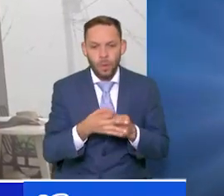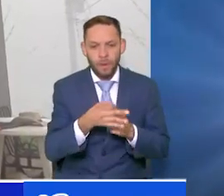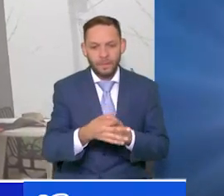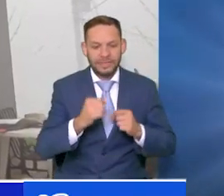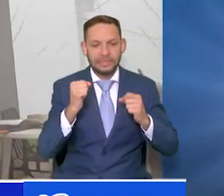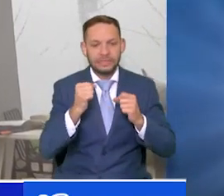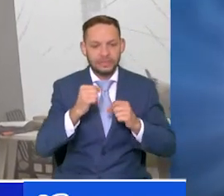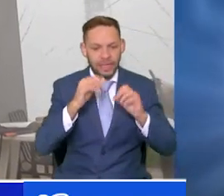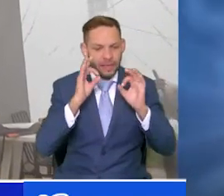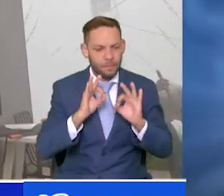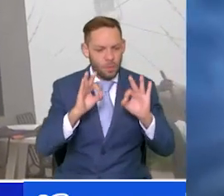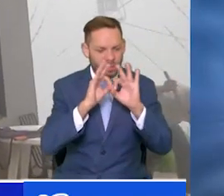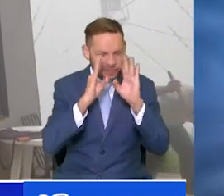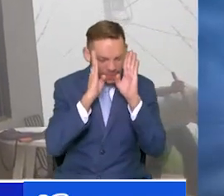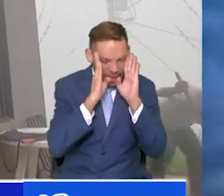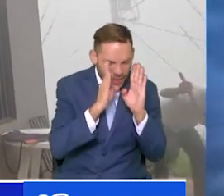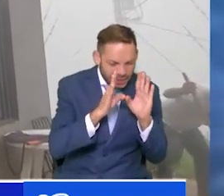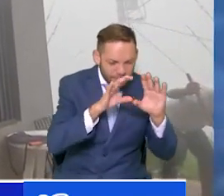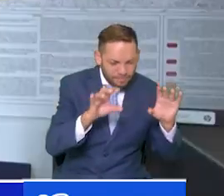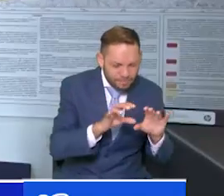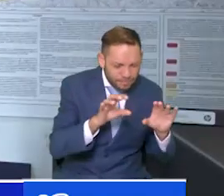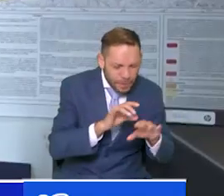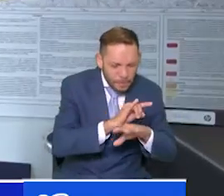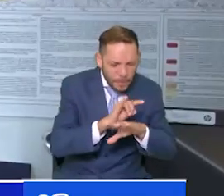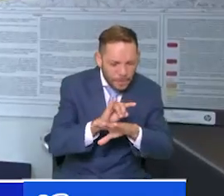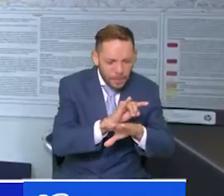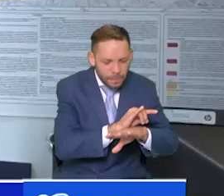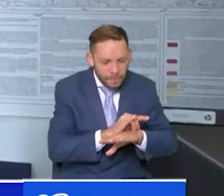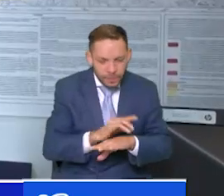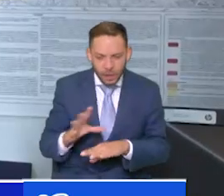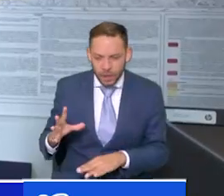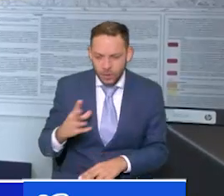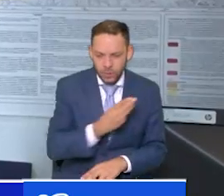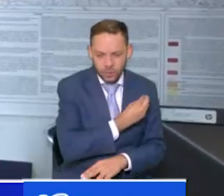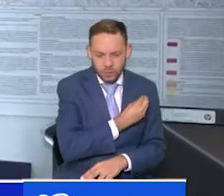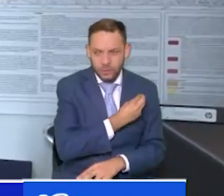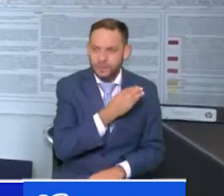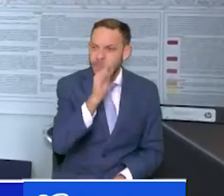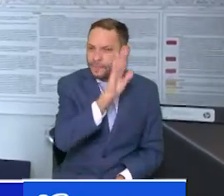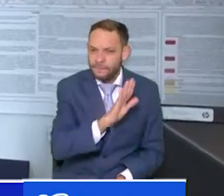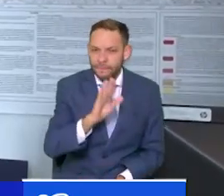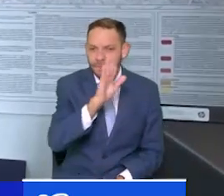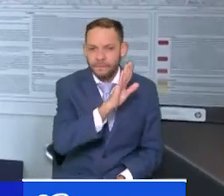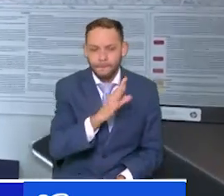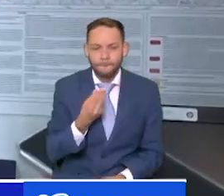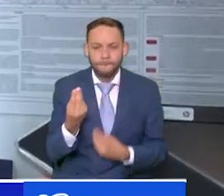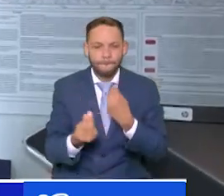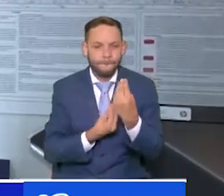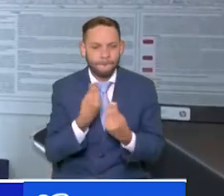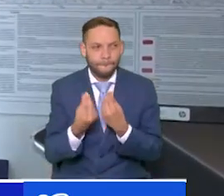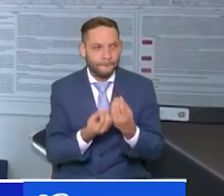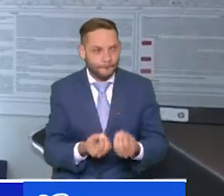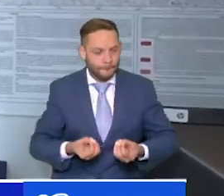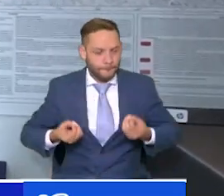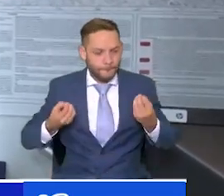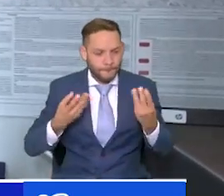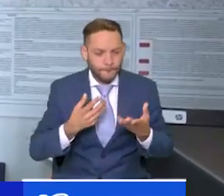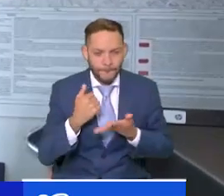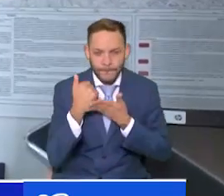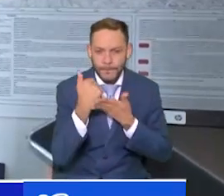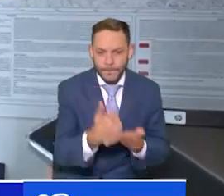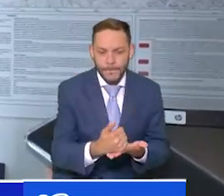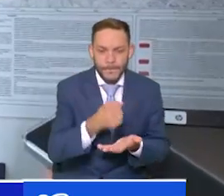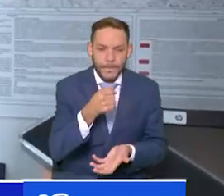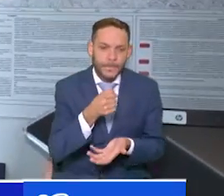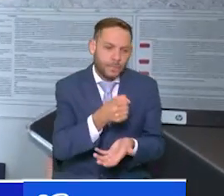situación nosotros desde el departamento cuando ocurren este tipo de eventos hacemos entrega de ayudas humanitarias que en